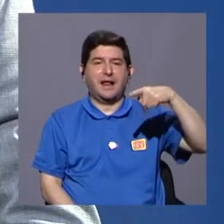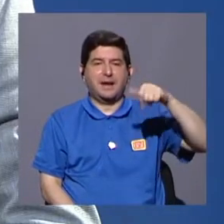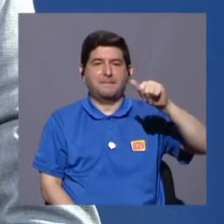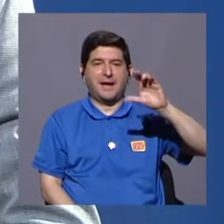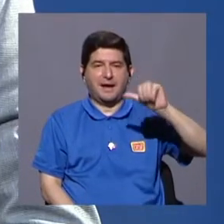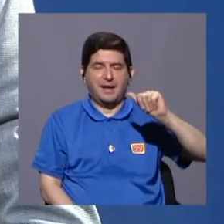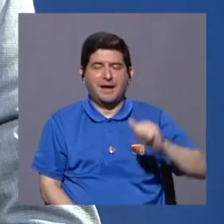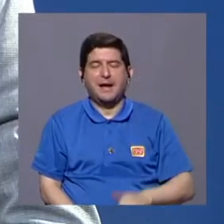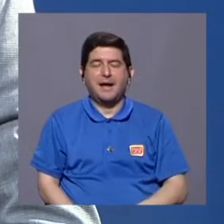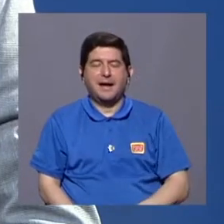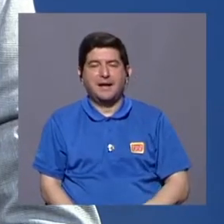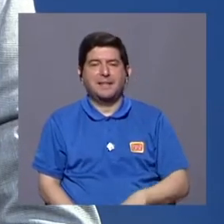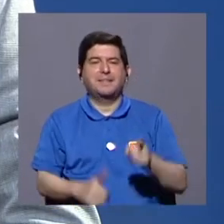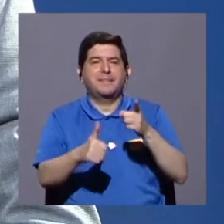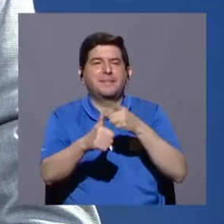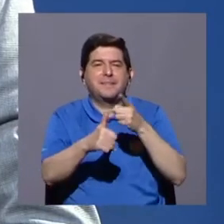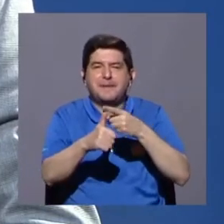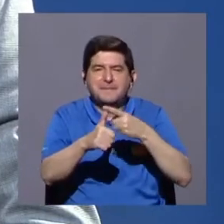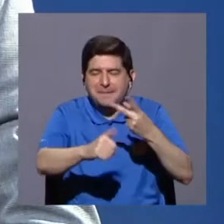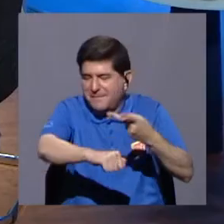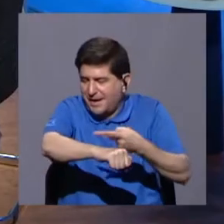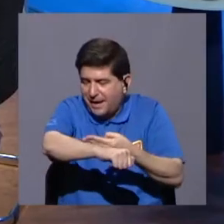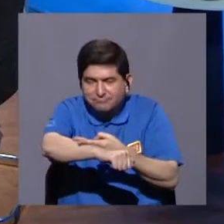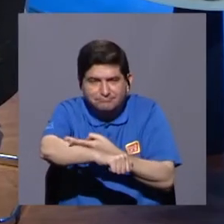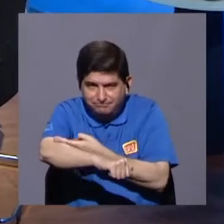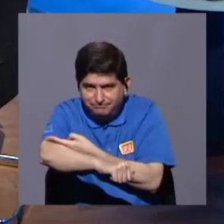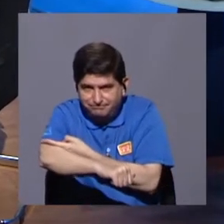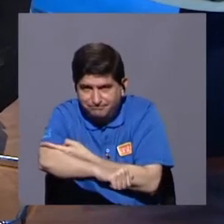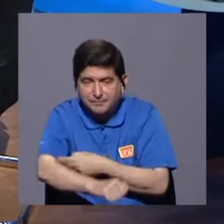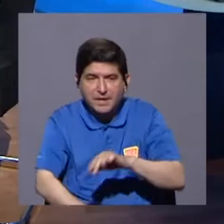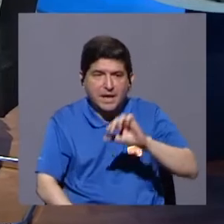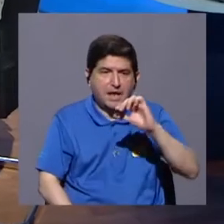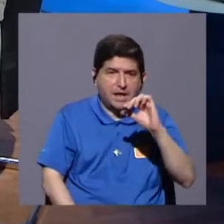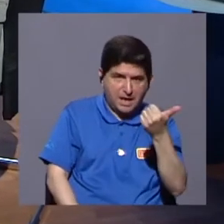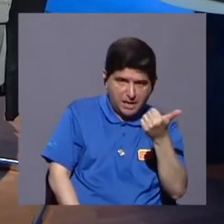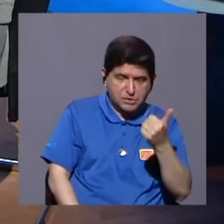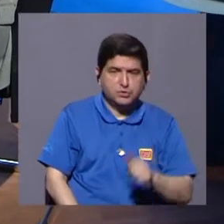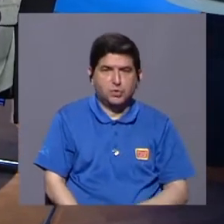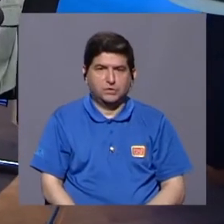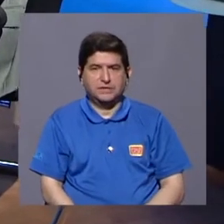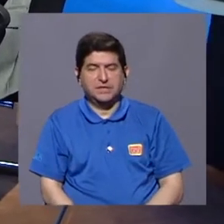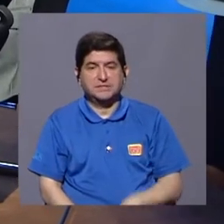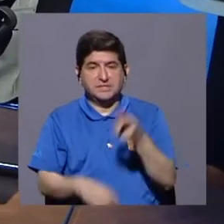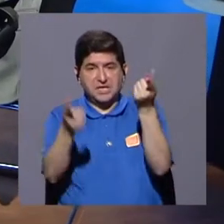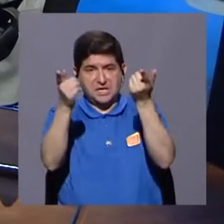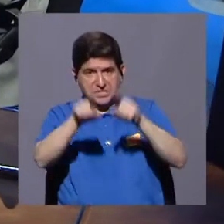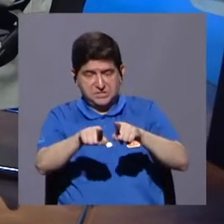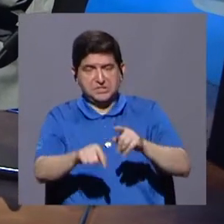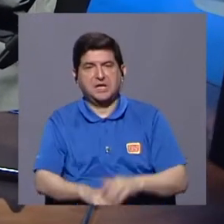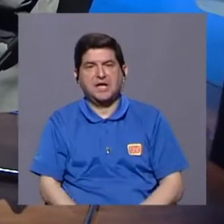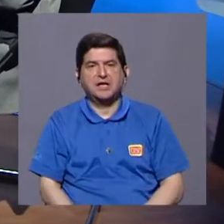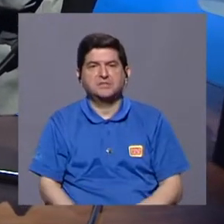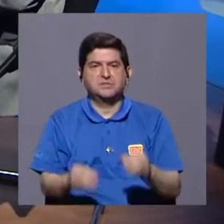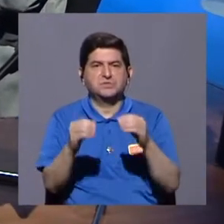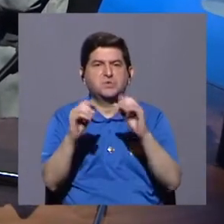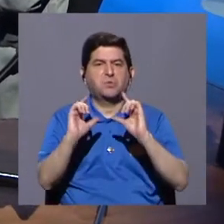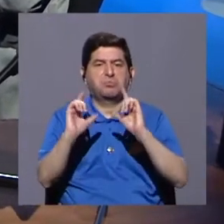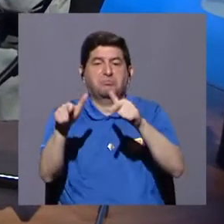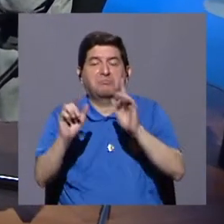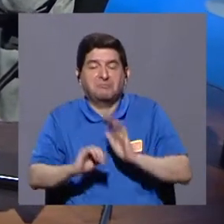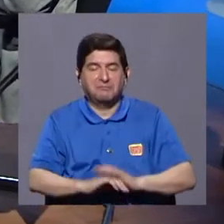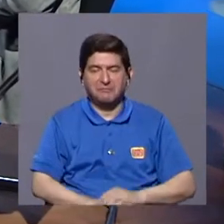alpaca como de la primera esquina que se le hace y las otras alpacas quedan por así decirlo como de desecho